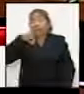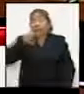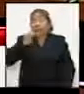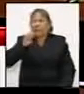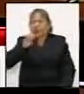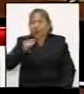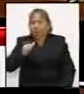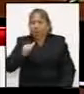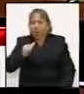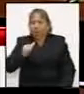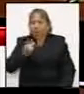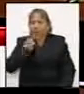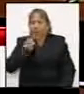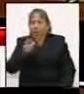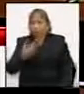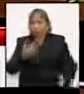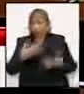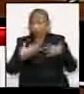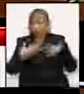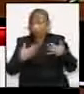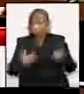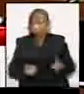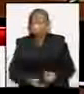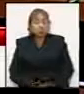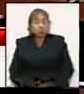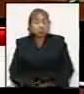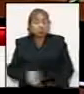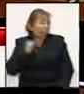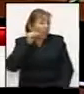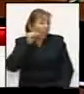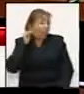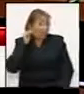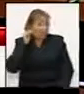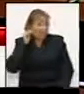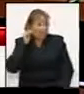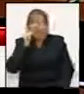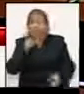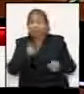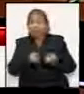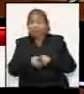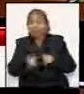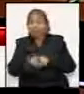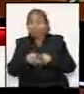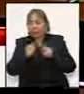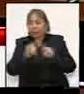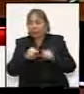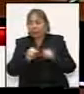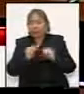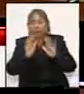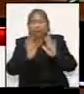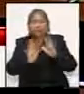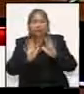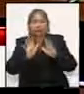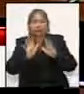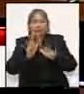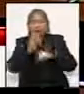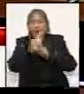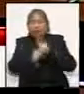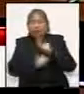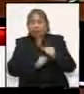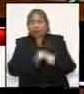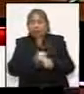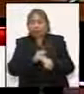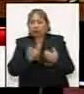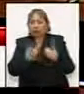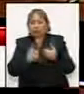que estaba en el ámbito de salud. Ayer también se ha dado esta posibilidad, después de 18 años, que tengamos